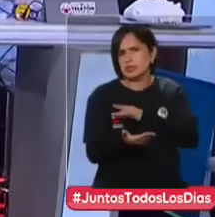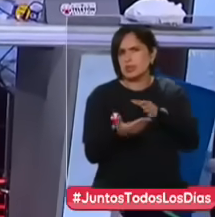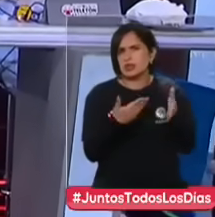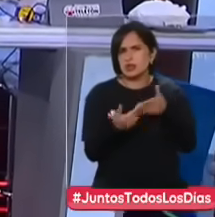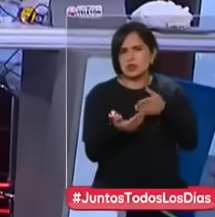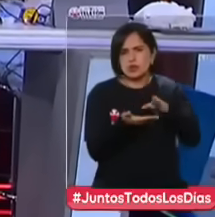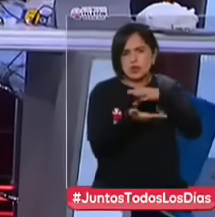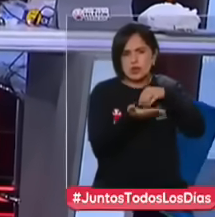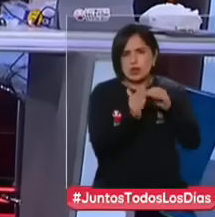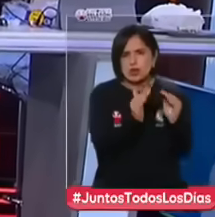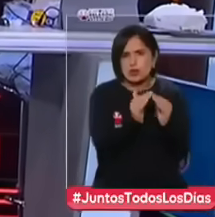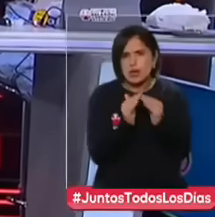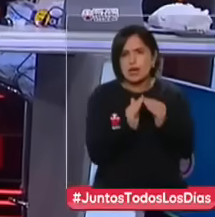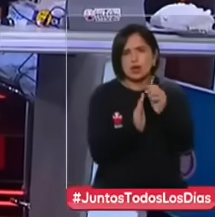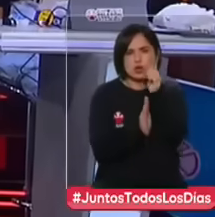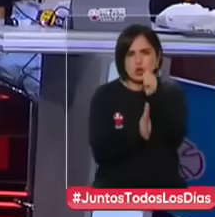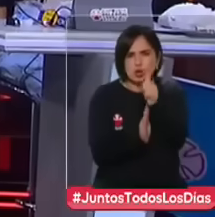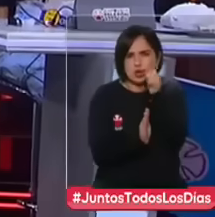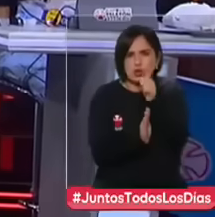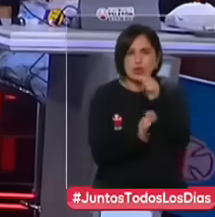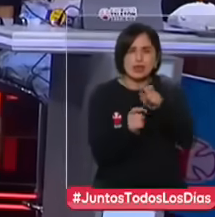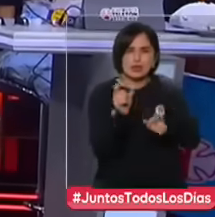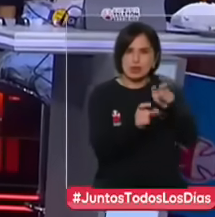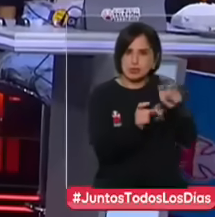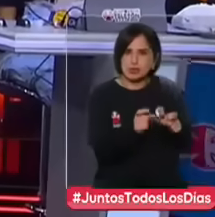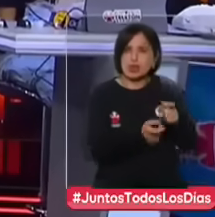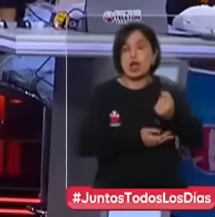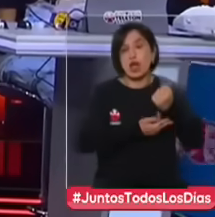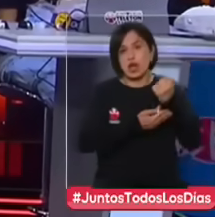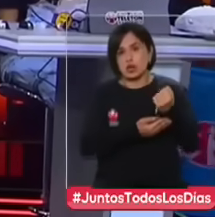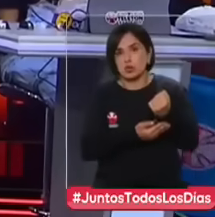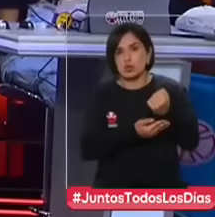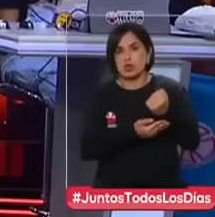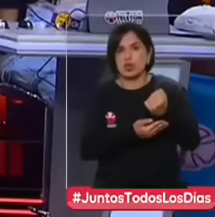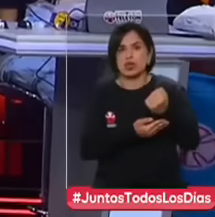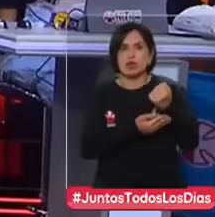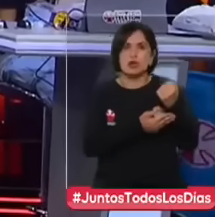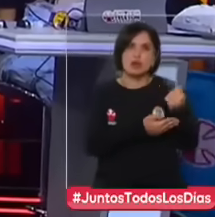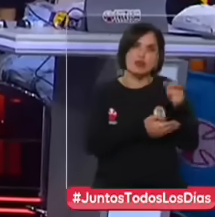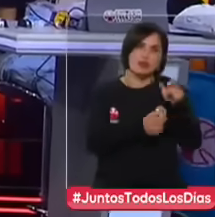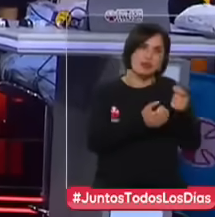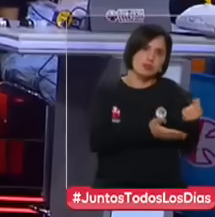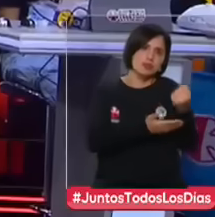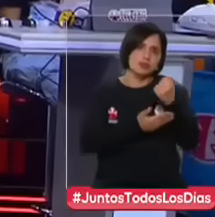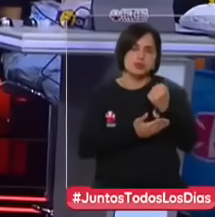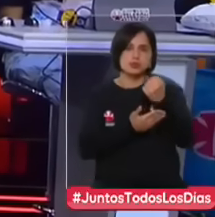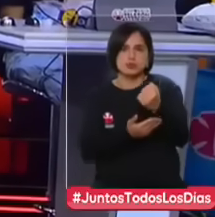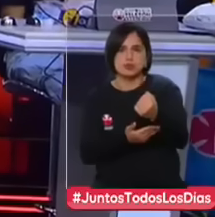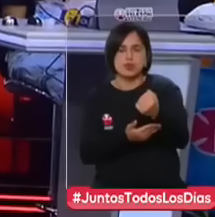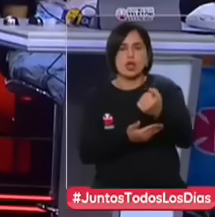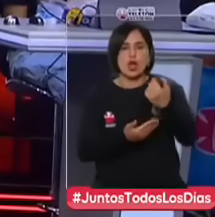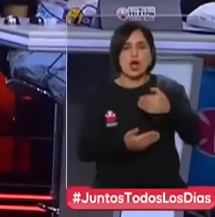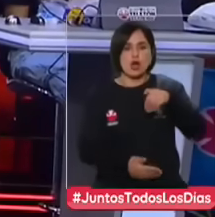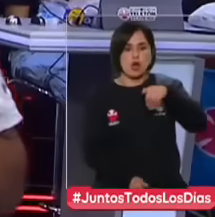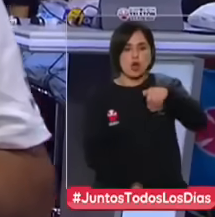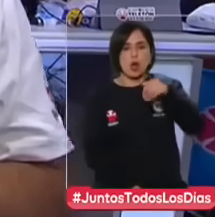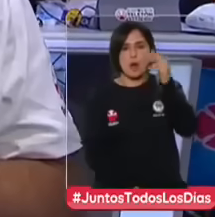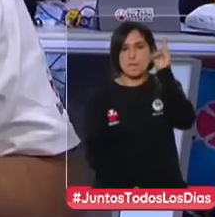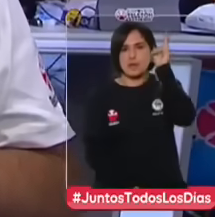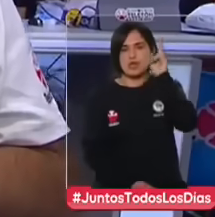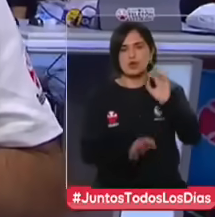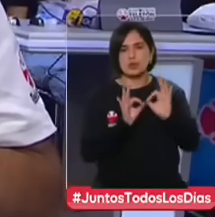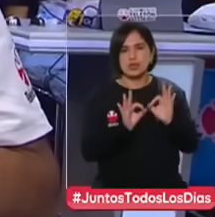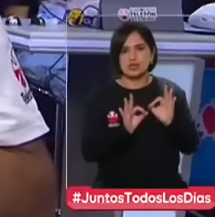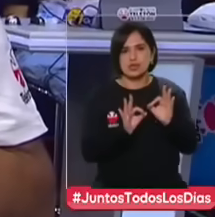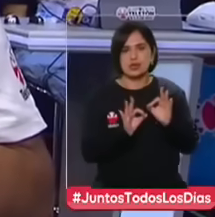del barrio, del día a día, el de la gente que ayuda a la gente. A continuación nos vamos a subir a una micro muy especial